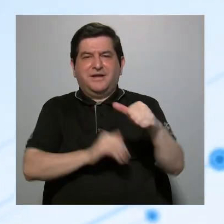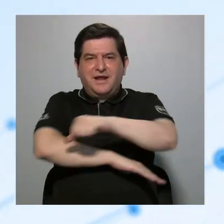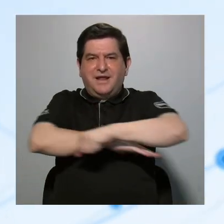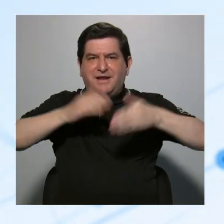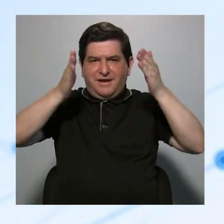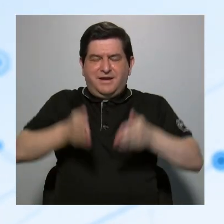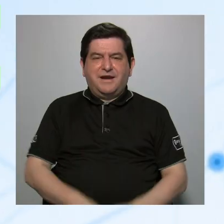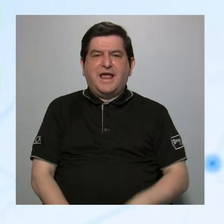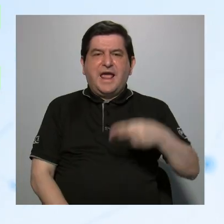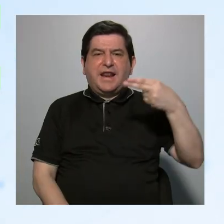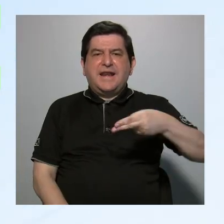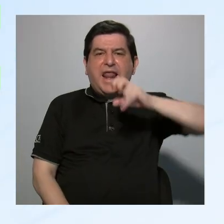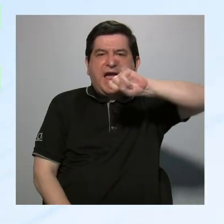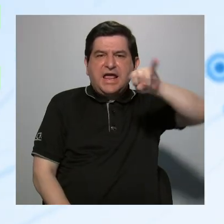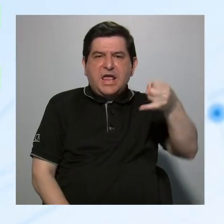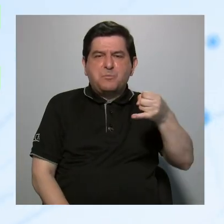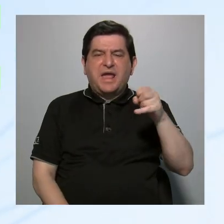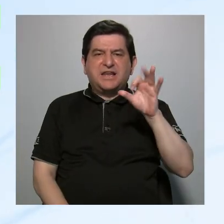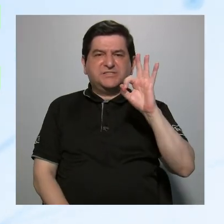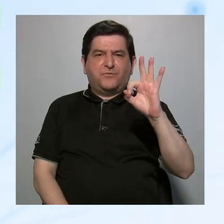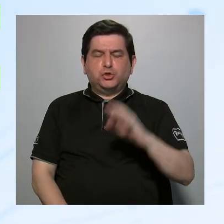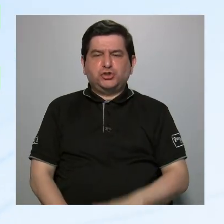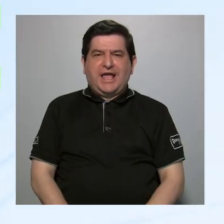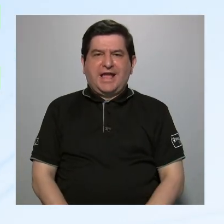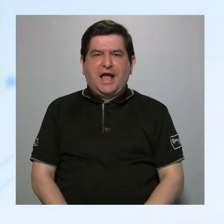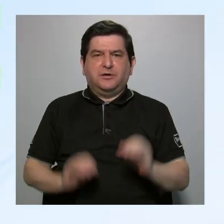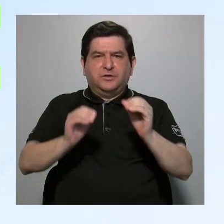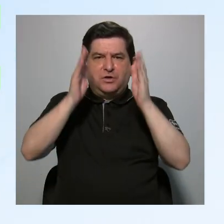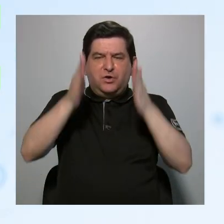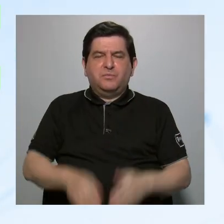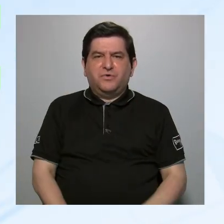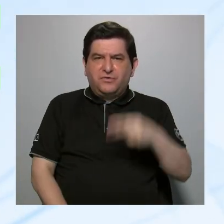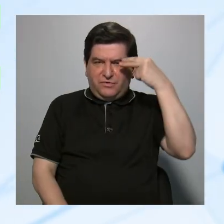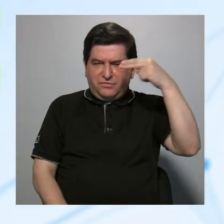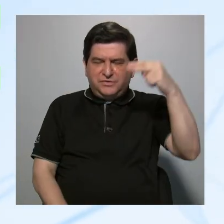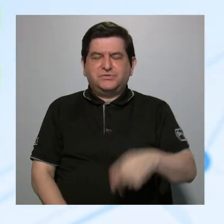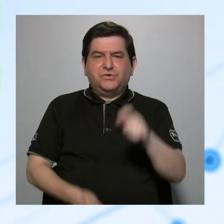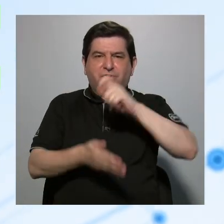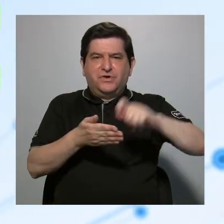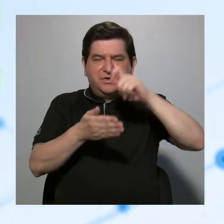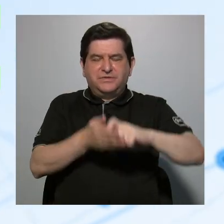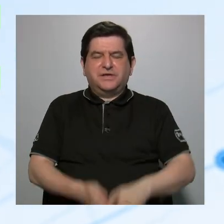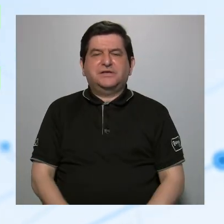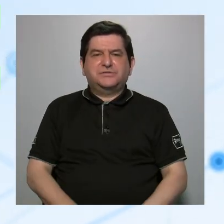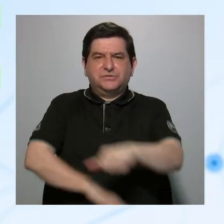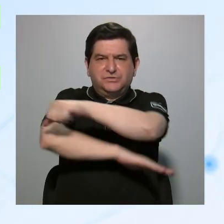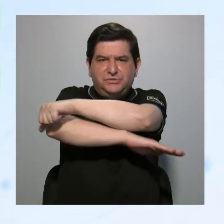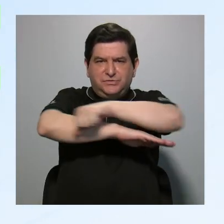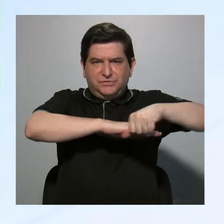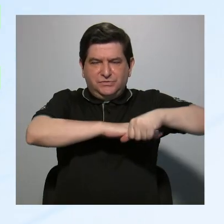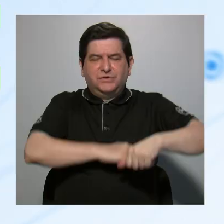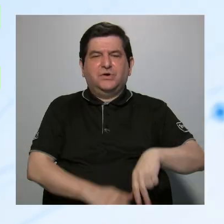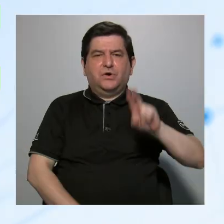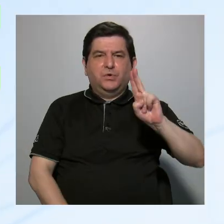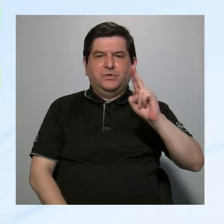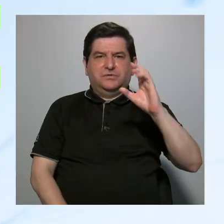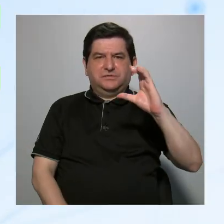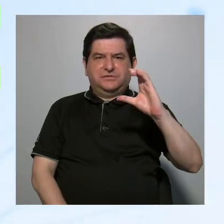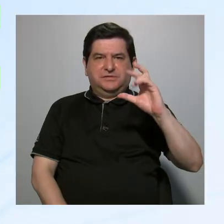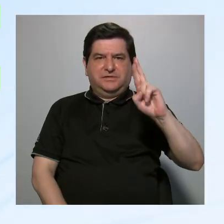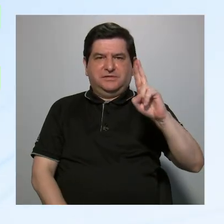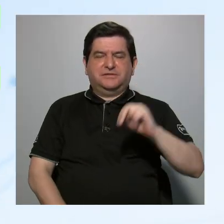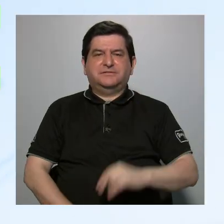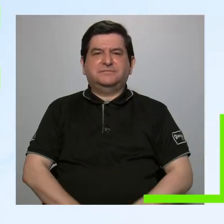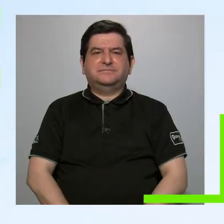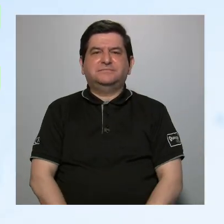el arquitecto Hernán Jiménez Fonseca, profesor emérito de la Escuela de Arquitectura de la Universidad de Costa